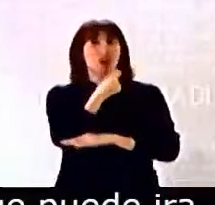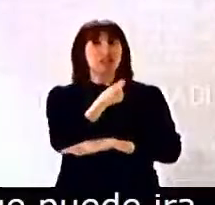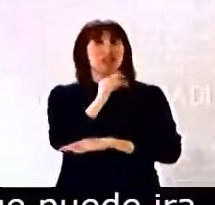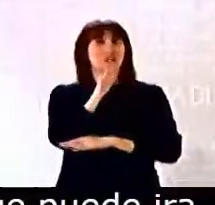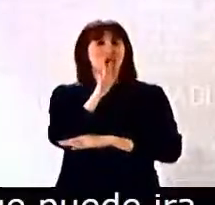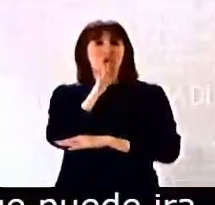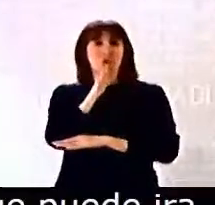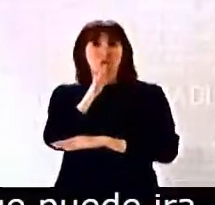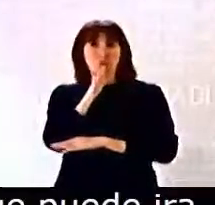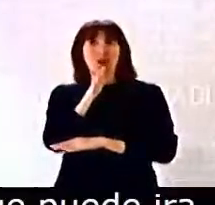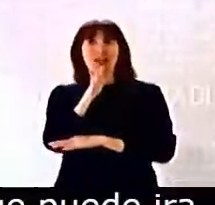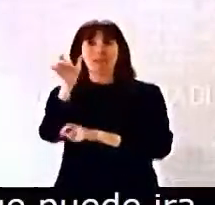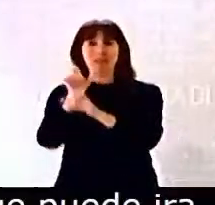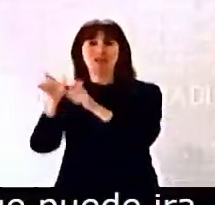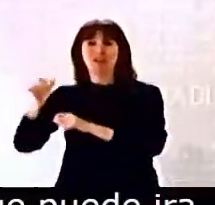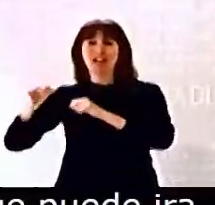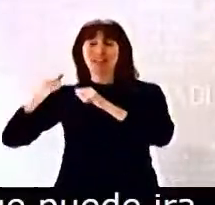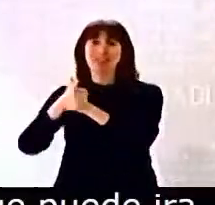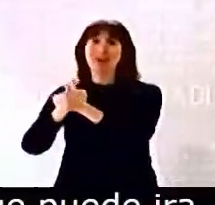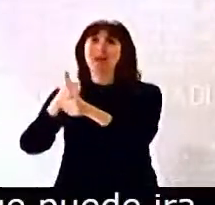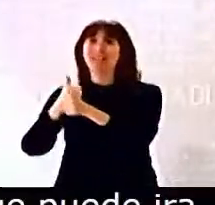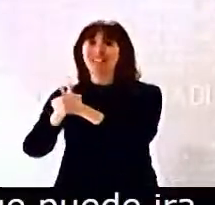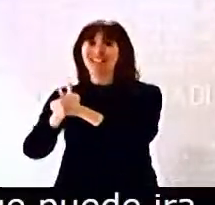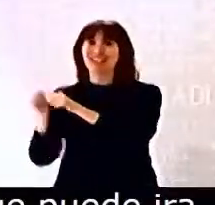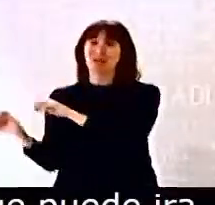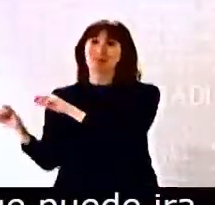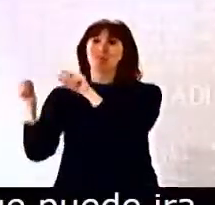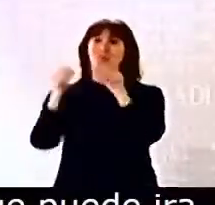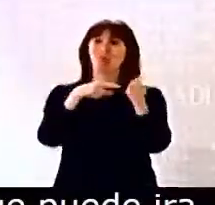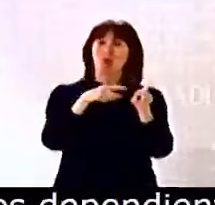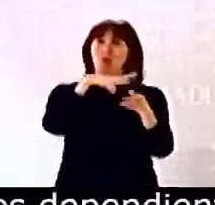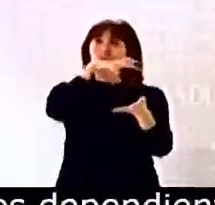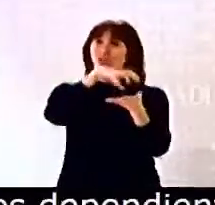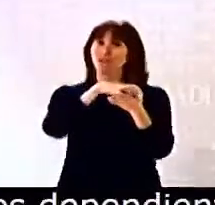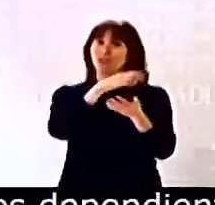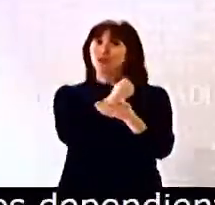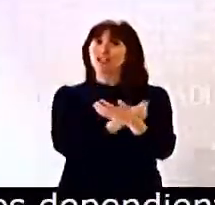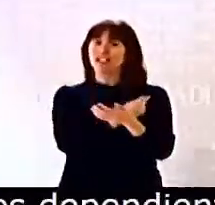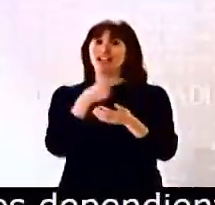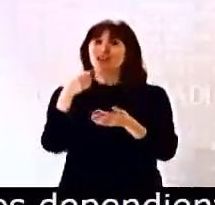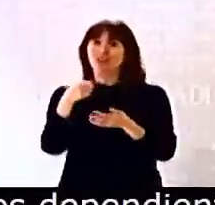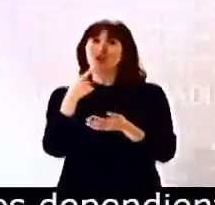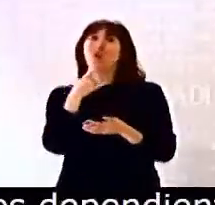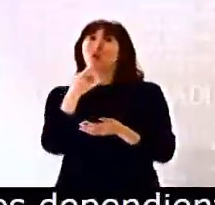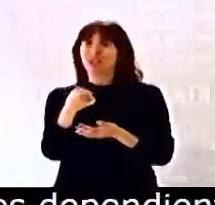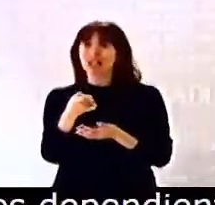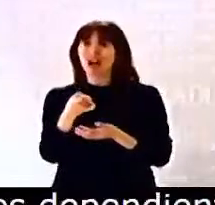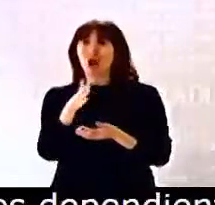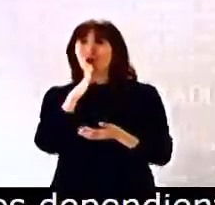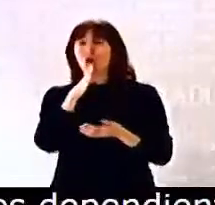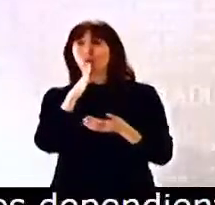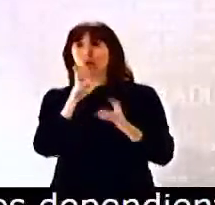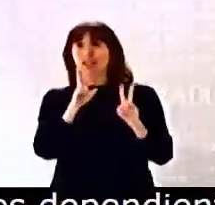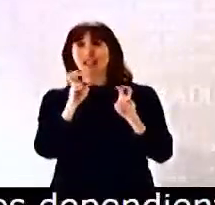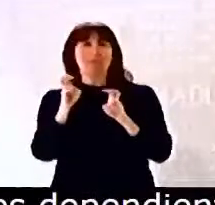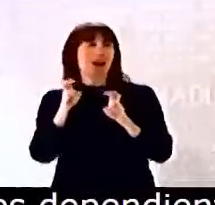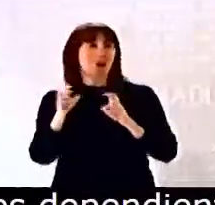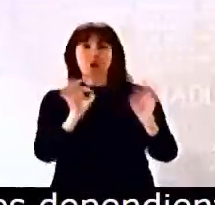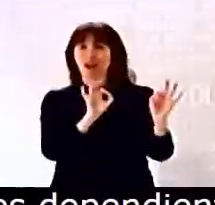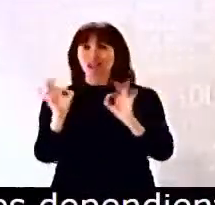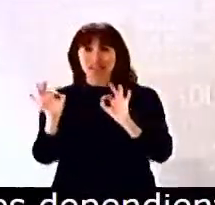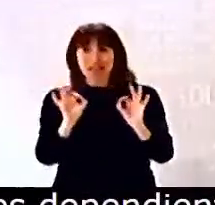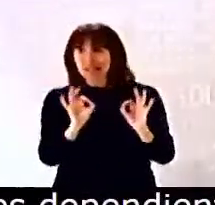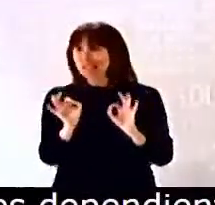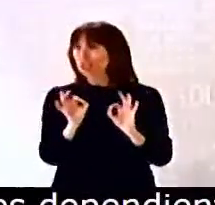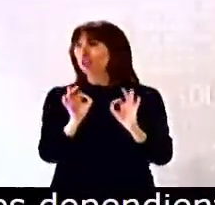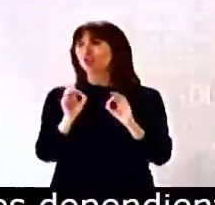movilizar a los grandes dependientes para que lleguen al centro sanitario. porque la logística, la organización,